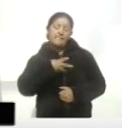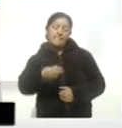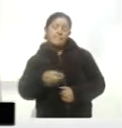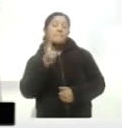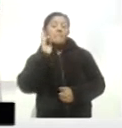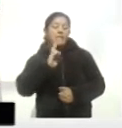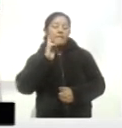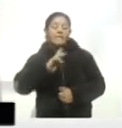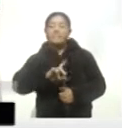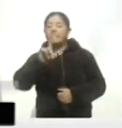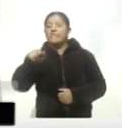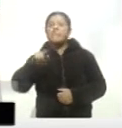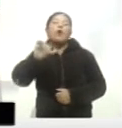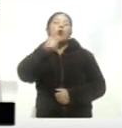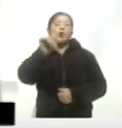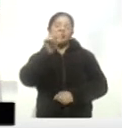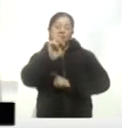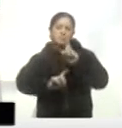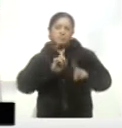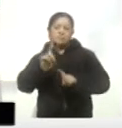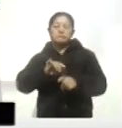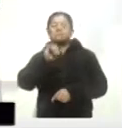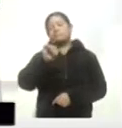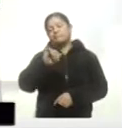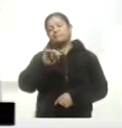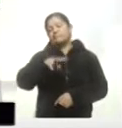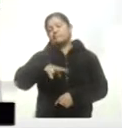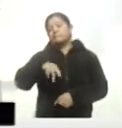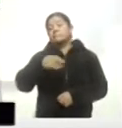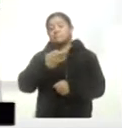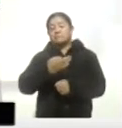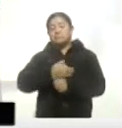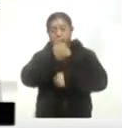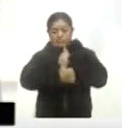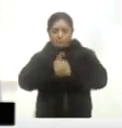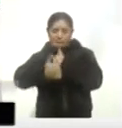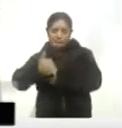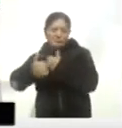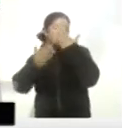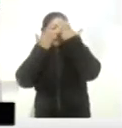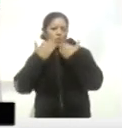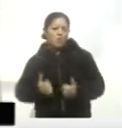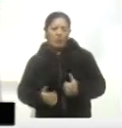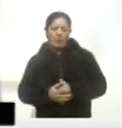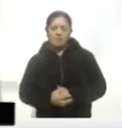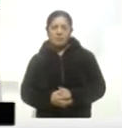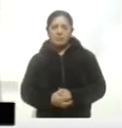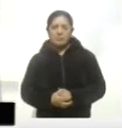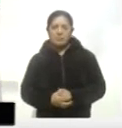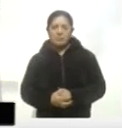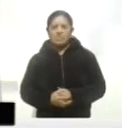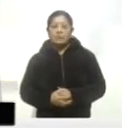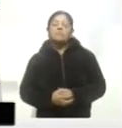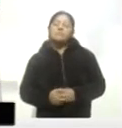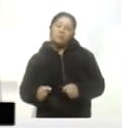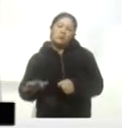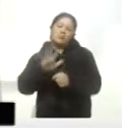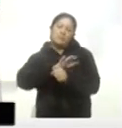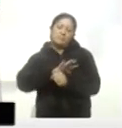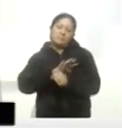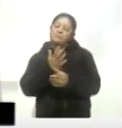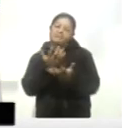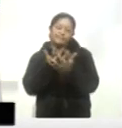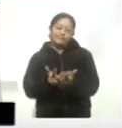sucede con estos otros deportes. Y es cierto, hasta el momento no hay campeonatos, no hay eventos ya programados, simplemente todos por la pandemia se han